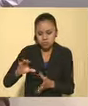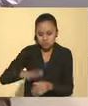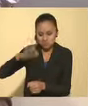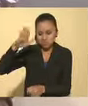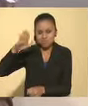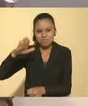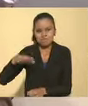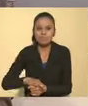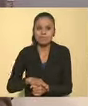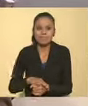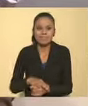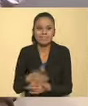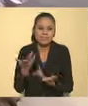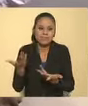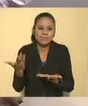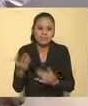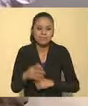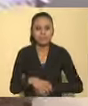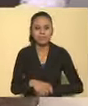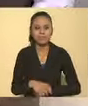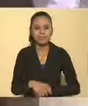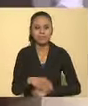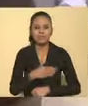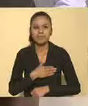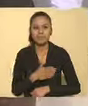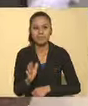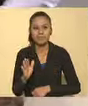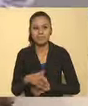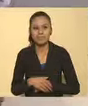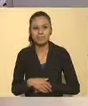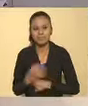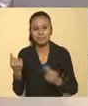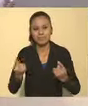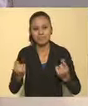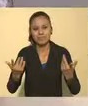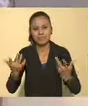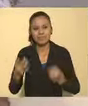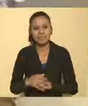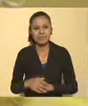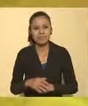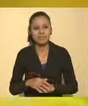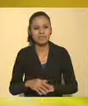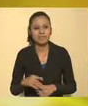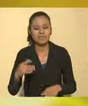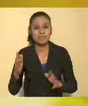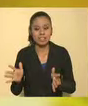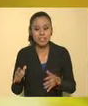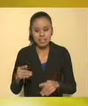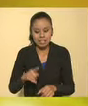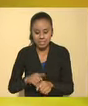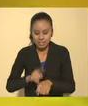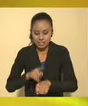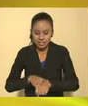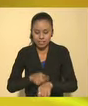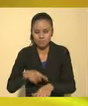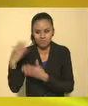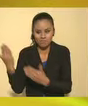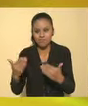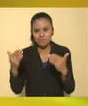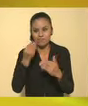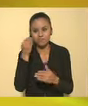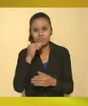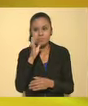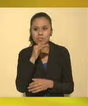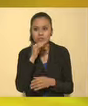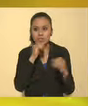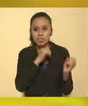andabas de malas. Ay, bueno, ¿qué haces? Ya se acerca la hora, ya llegan todos a comer. ¿No? Pues no la puedes tirar porque aparte